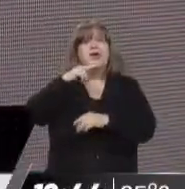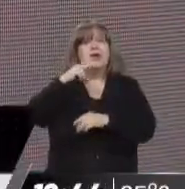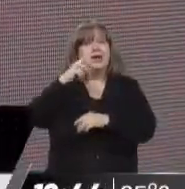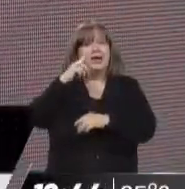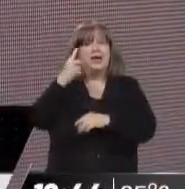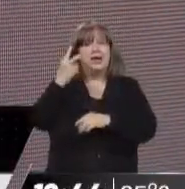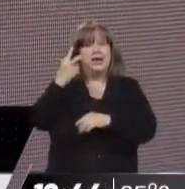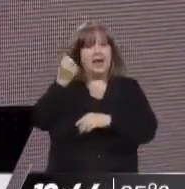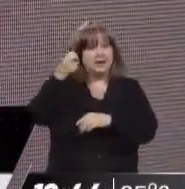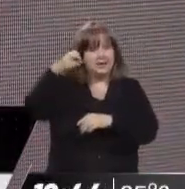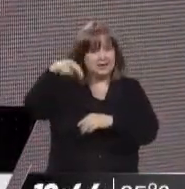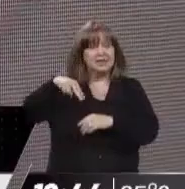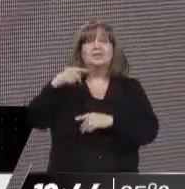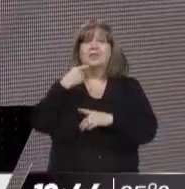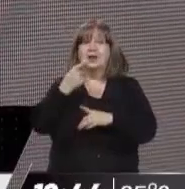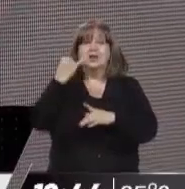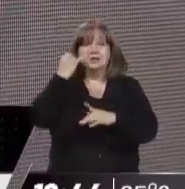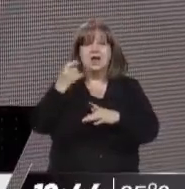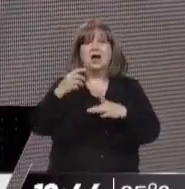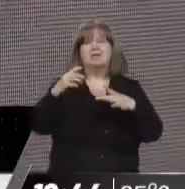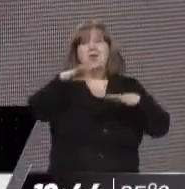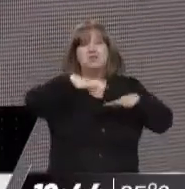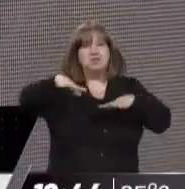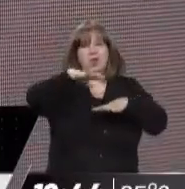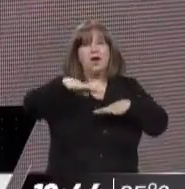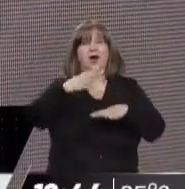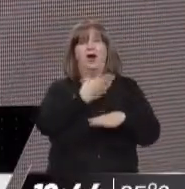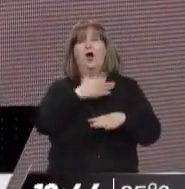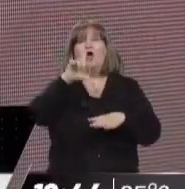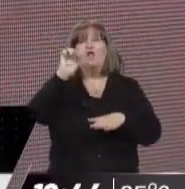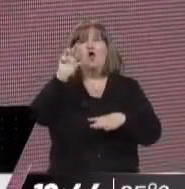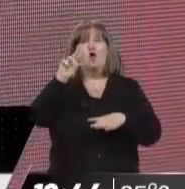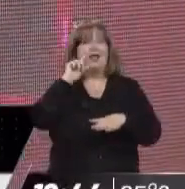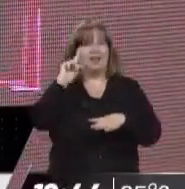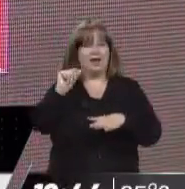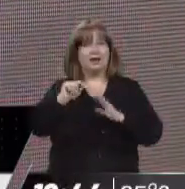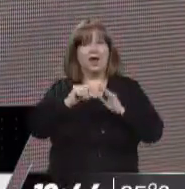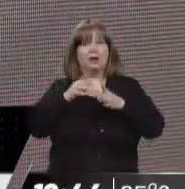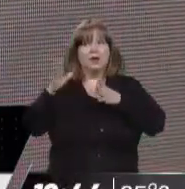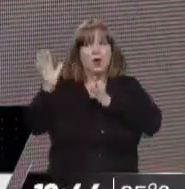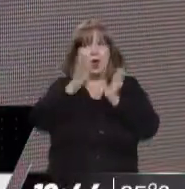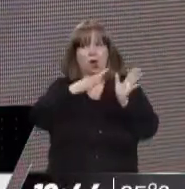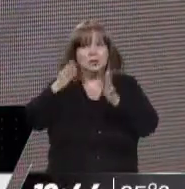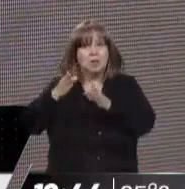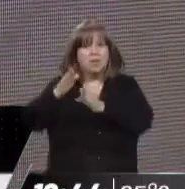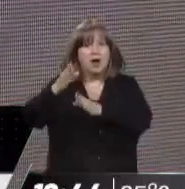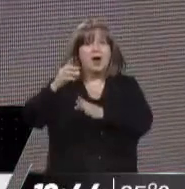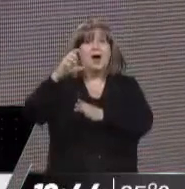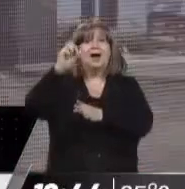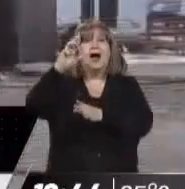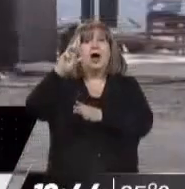digo, sin un número determinado de muertos y que ahora avanza hacia los estados de Carolina del Norte y Carolina del Sur.